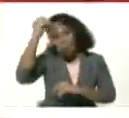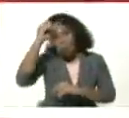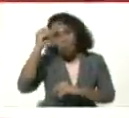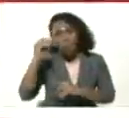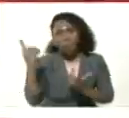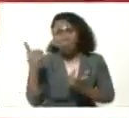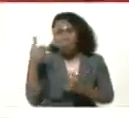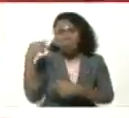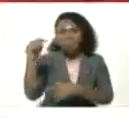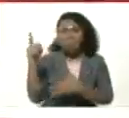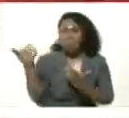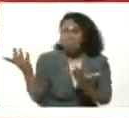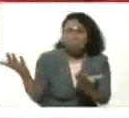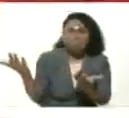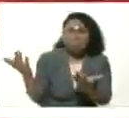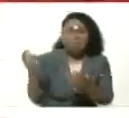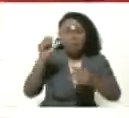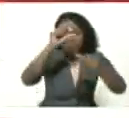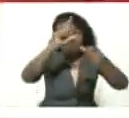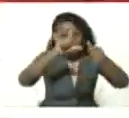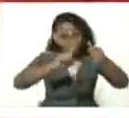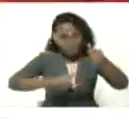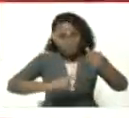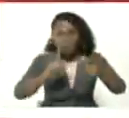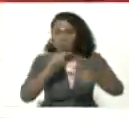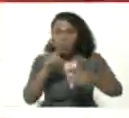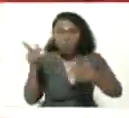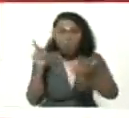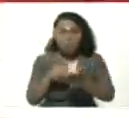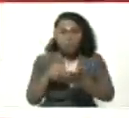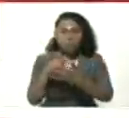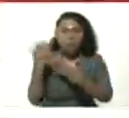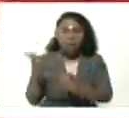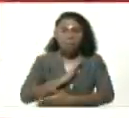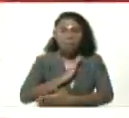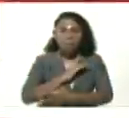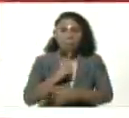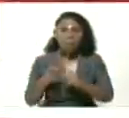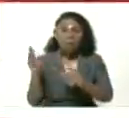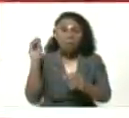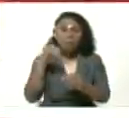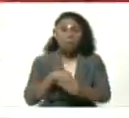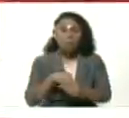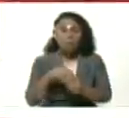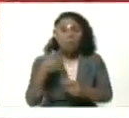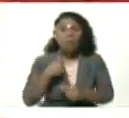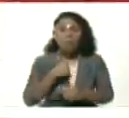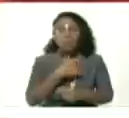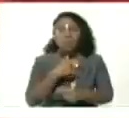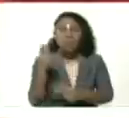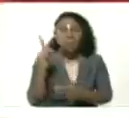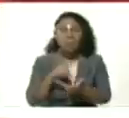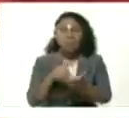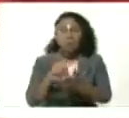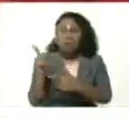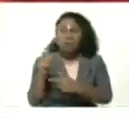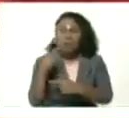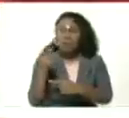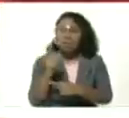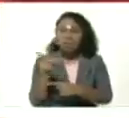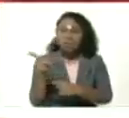Y de hecho tú ves, en las listas ahí no hay candidatos de él. Pero le está metido en la... Cuando dice, mire, yo quiero que sea candidato tal, le dicen,